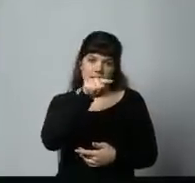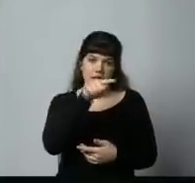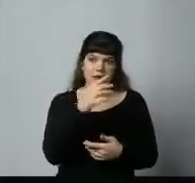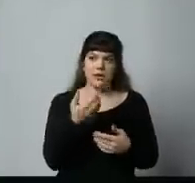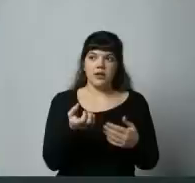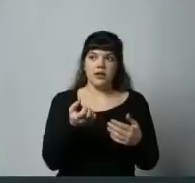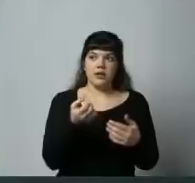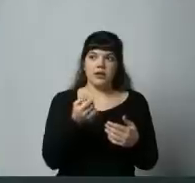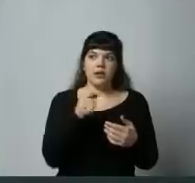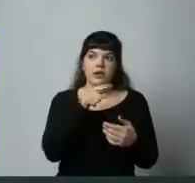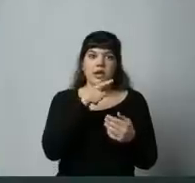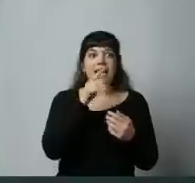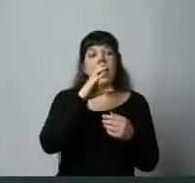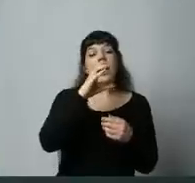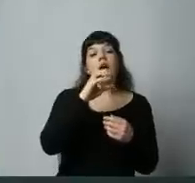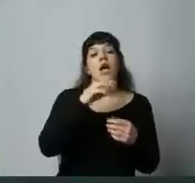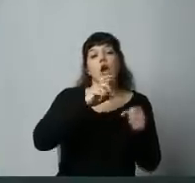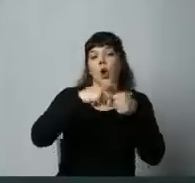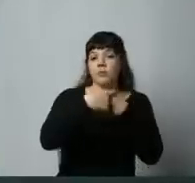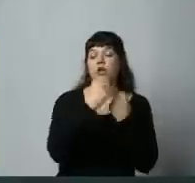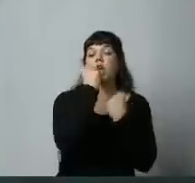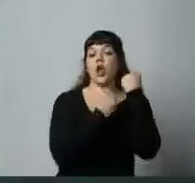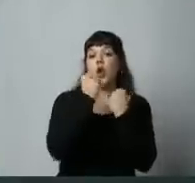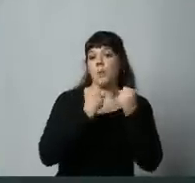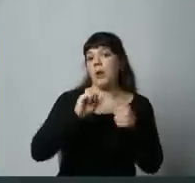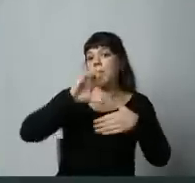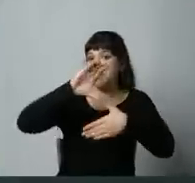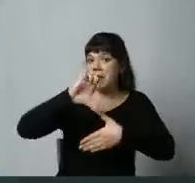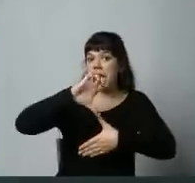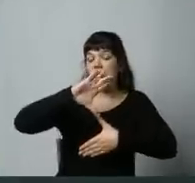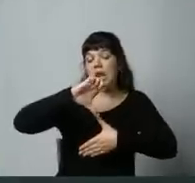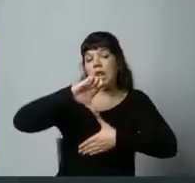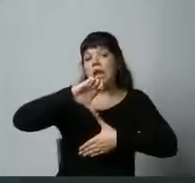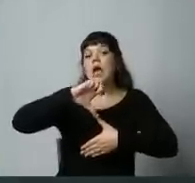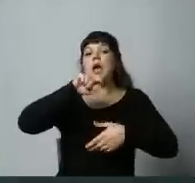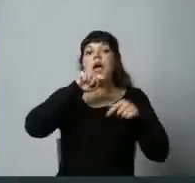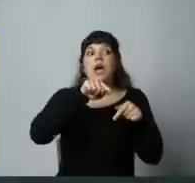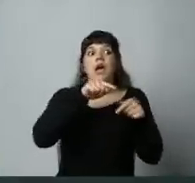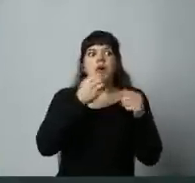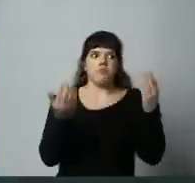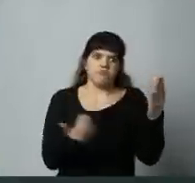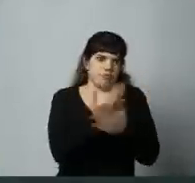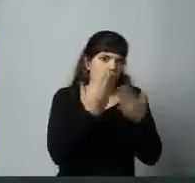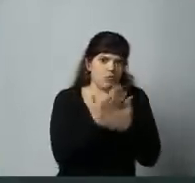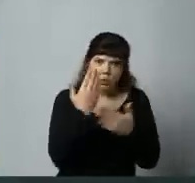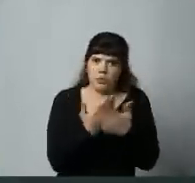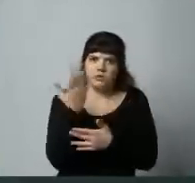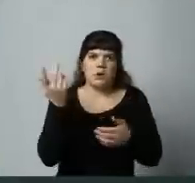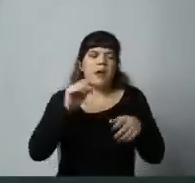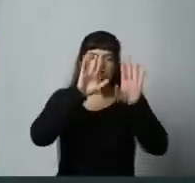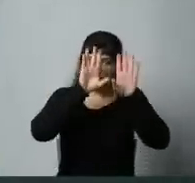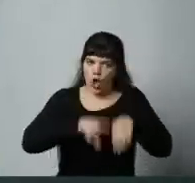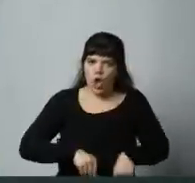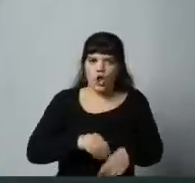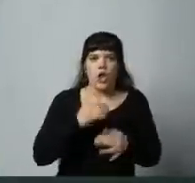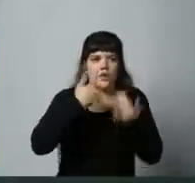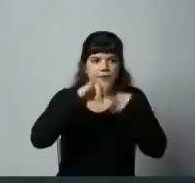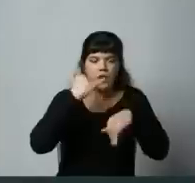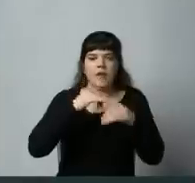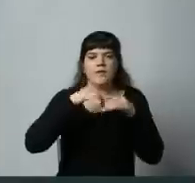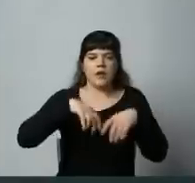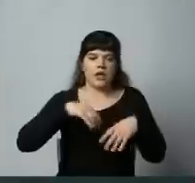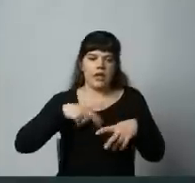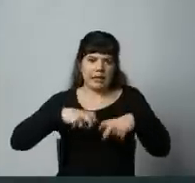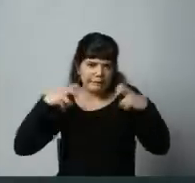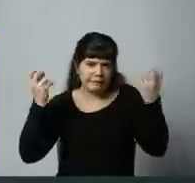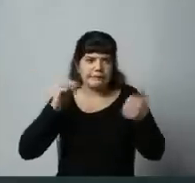comisión económica para América Latina un organismo que publica estadísticas informes para toda América Latina e que está